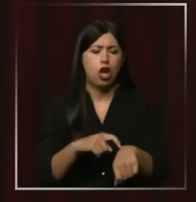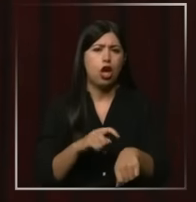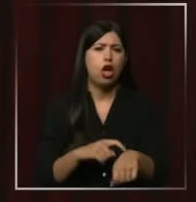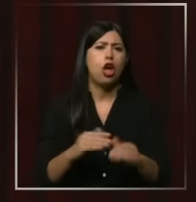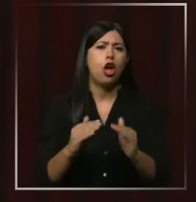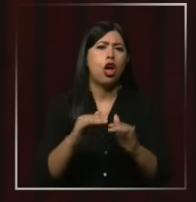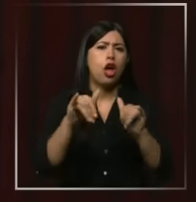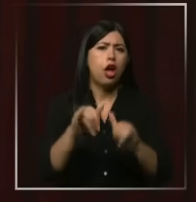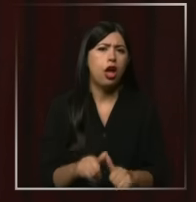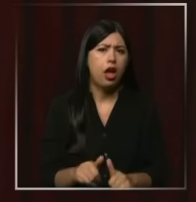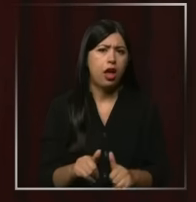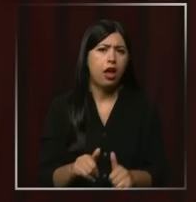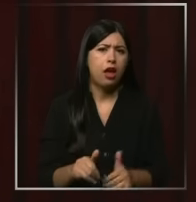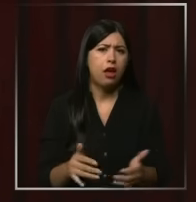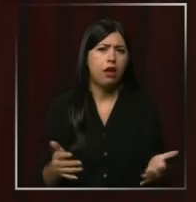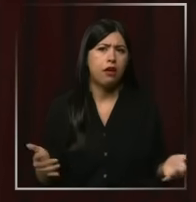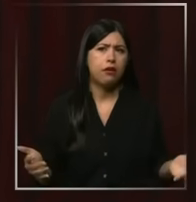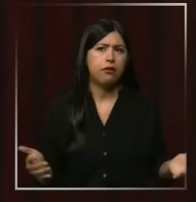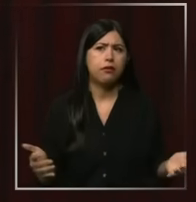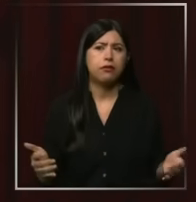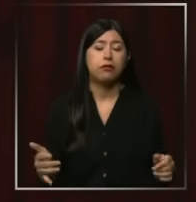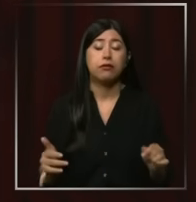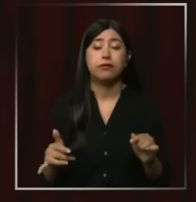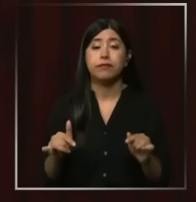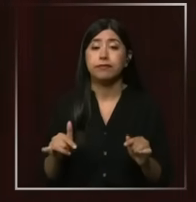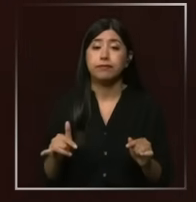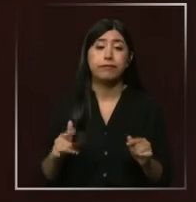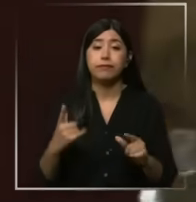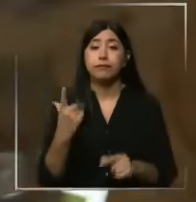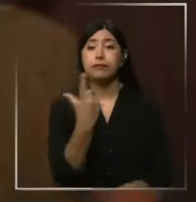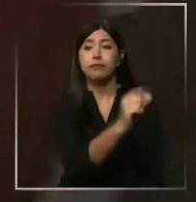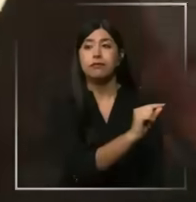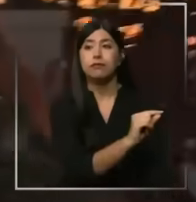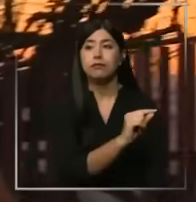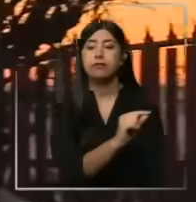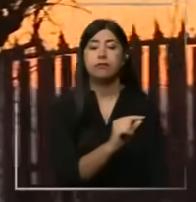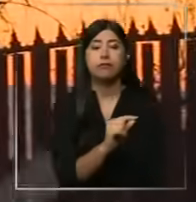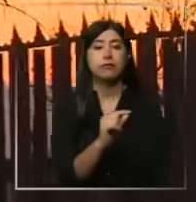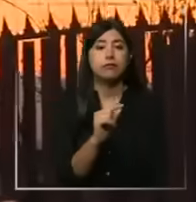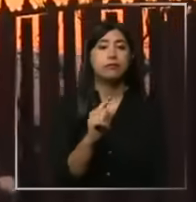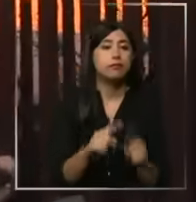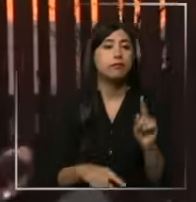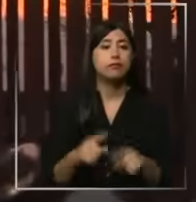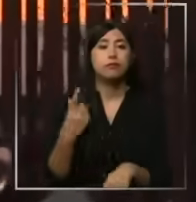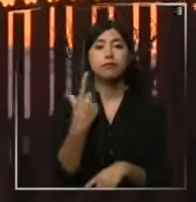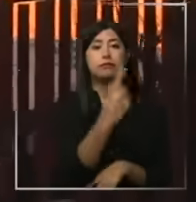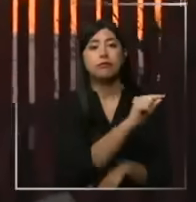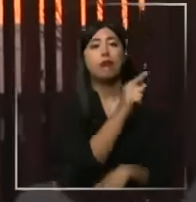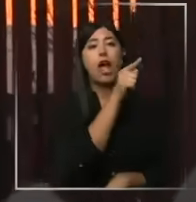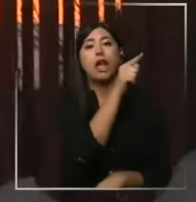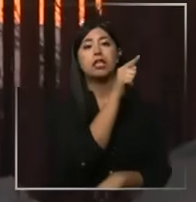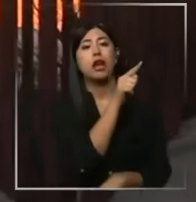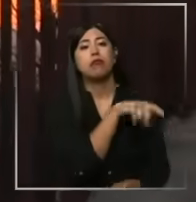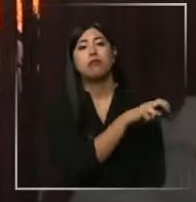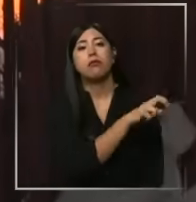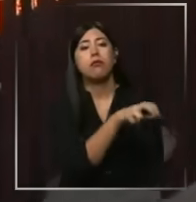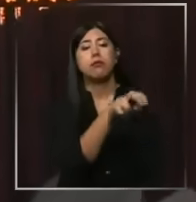empezar. Ya, y ahora se escondió aparentemente ahí Se arrancó en porque, como en los terrenos, se arrancó por el otro lado allá.